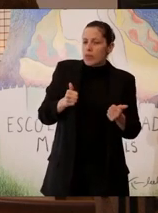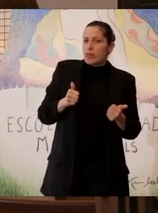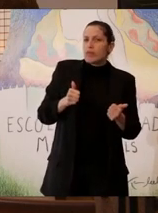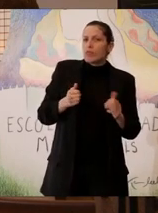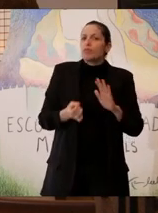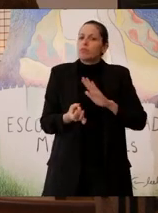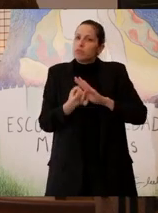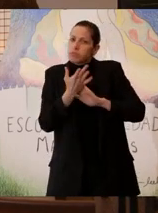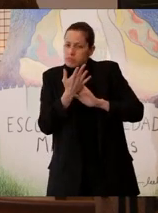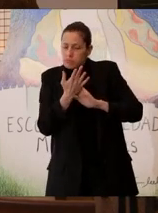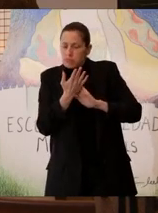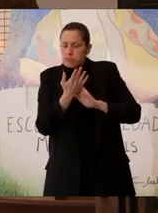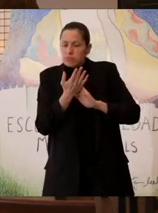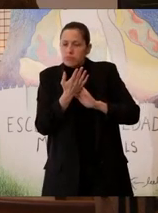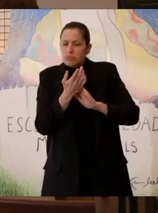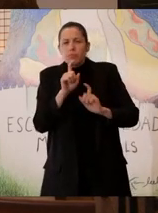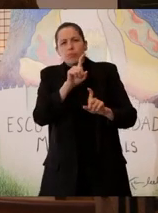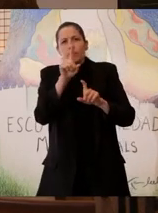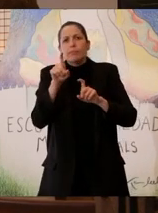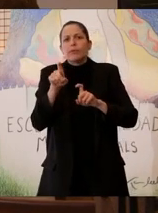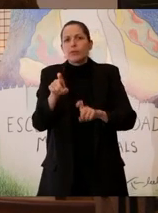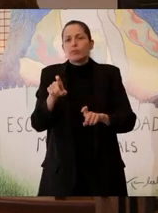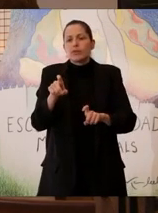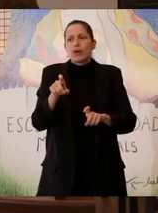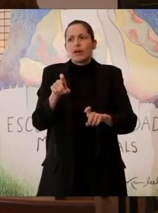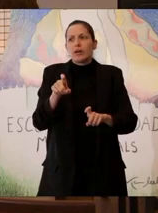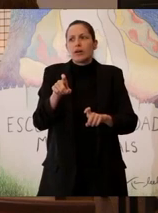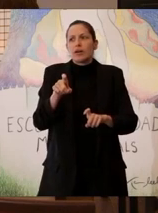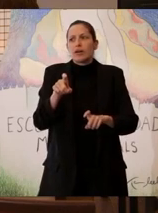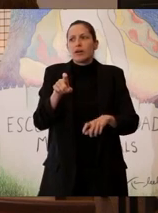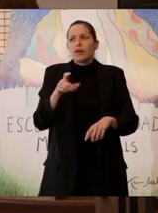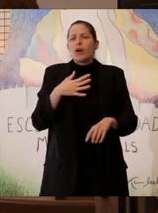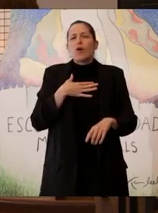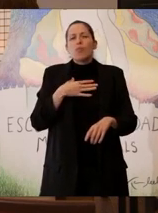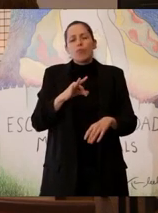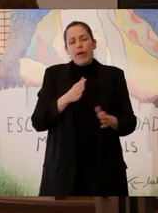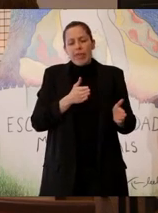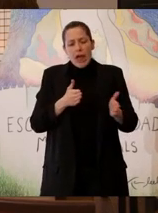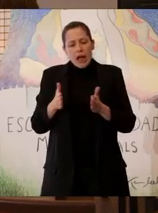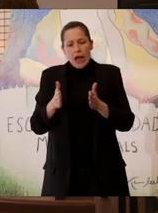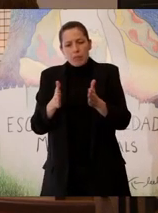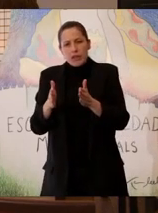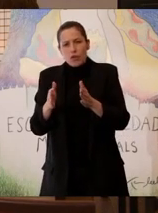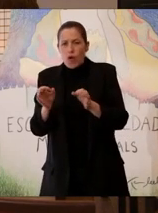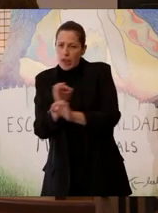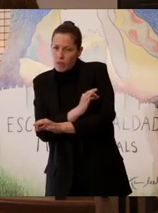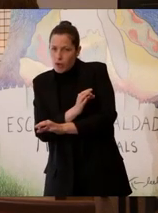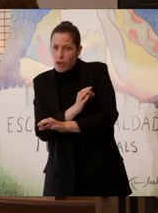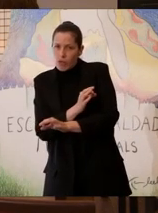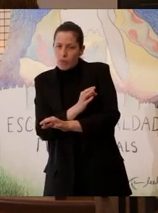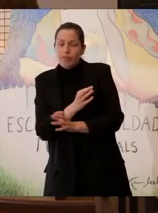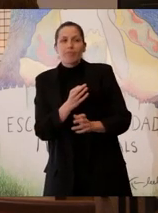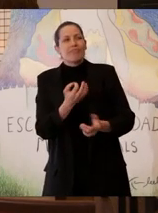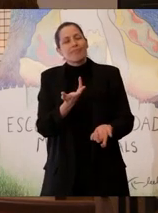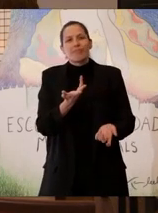y plantear si no nos estaremos metiendo en un camino equivocado. Me refiero a